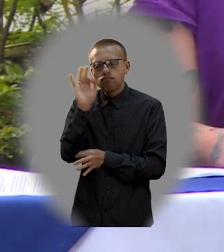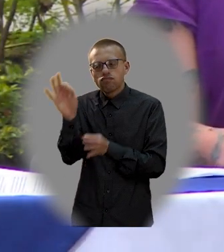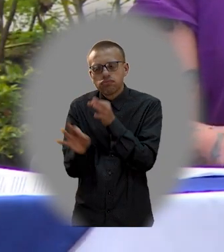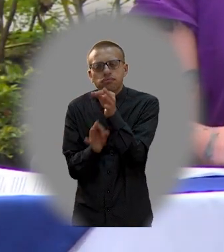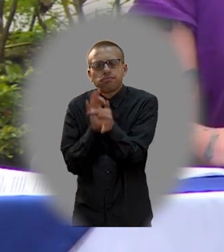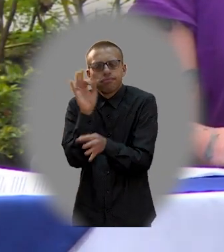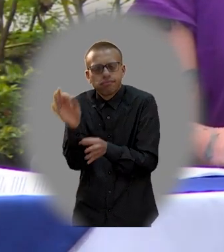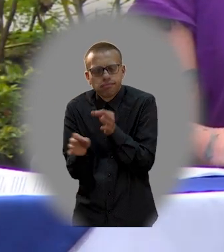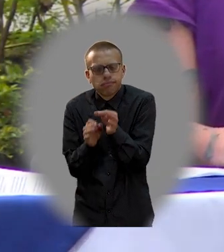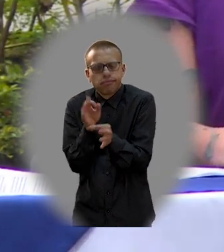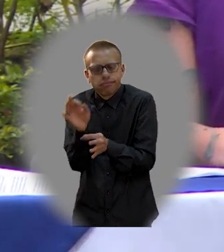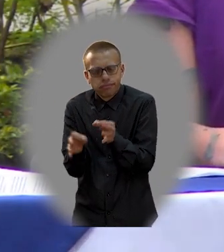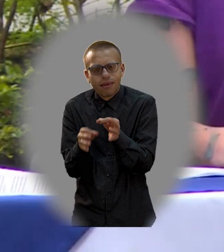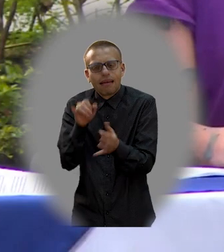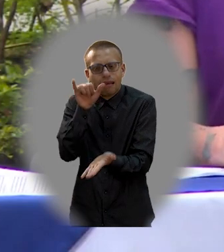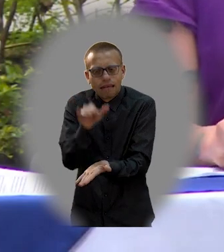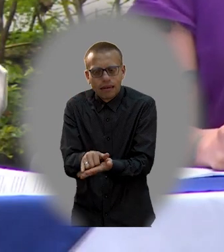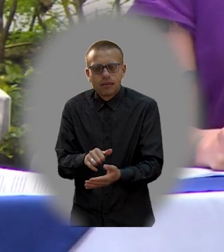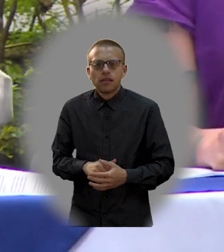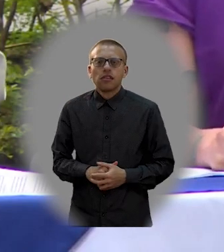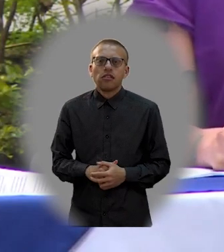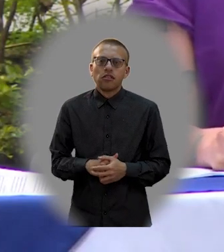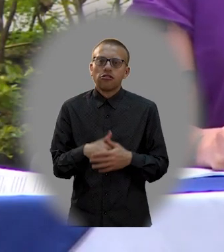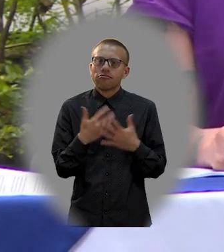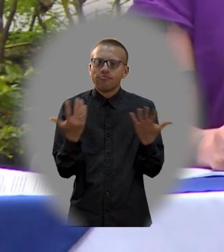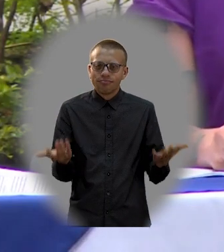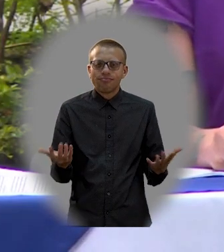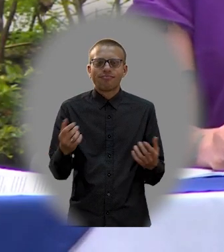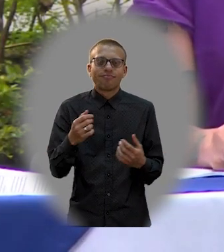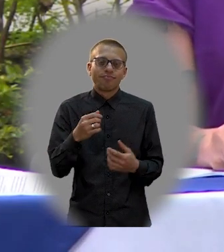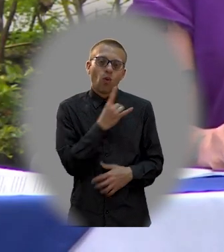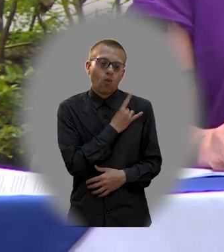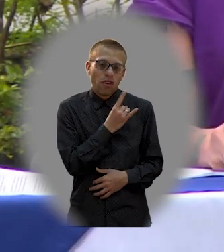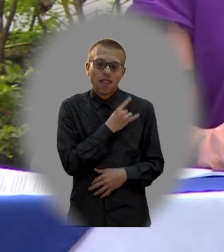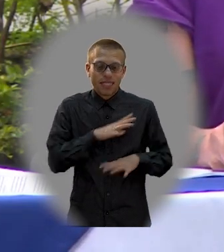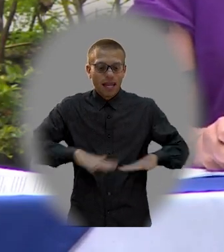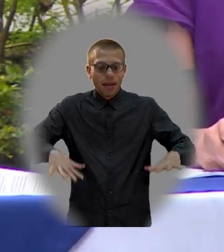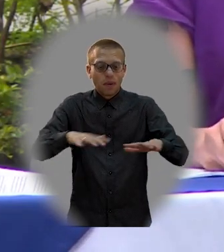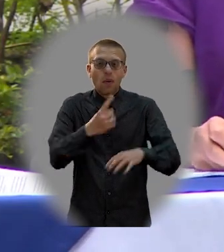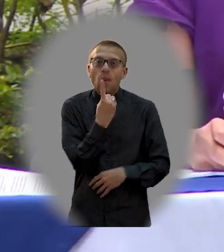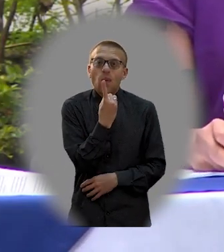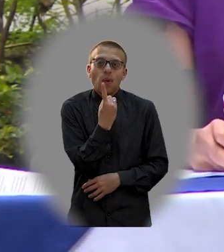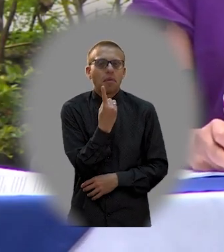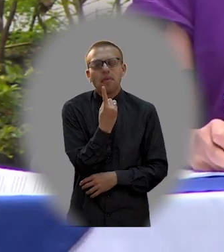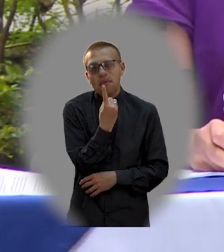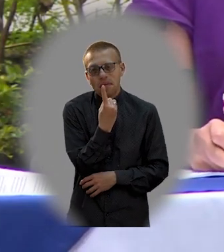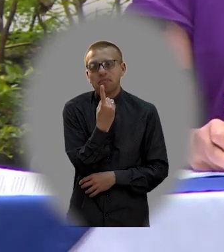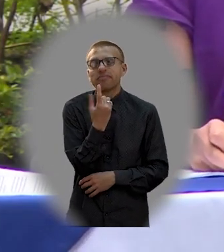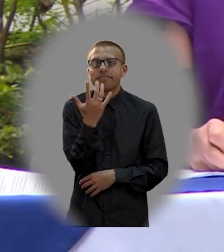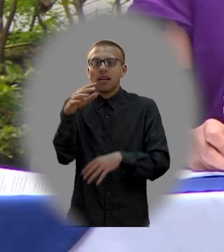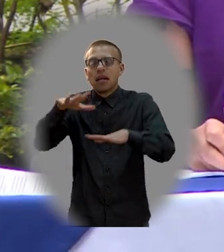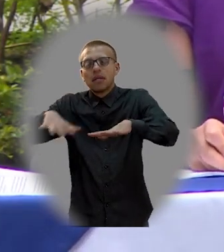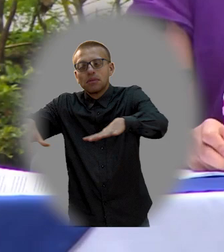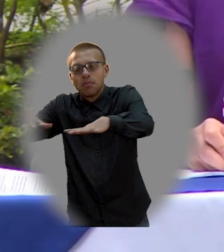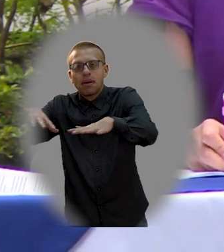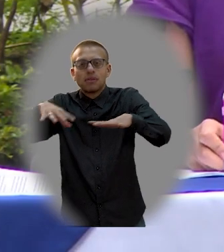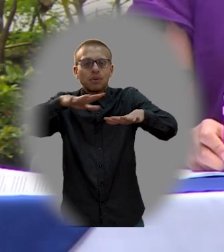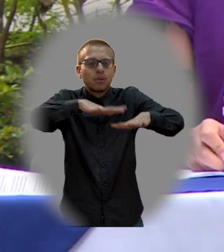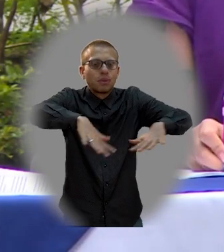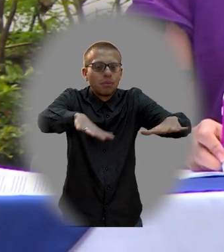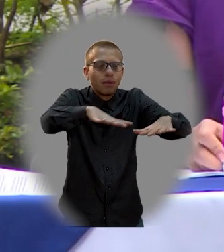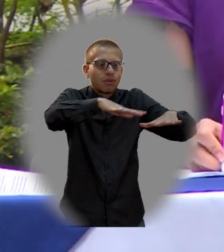atraviese las distintas tramas, códigos e instancias de lo que significa la vida en